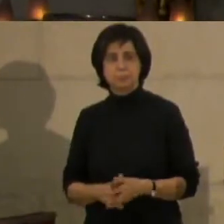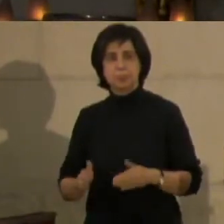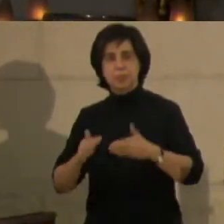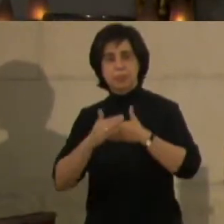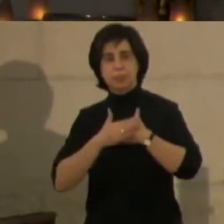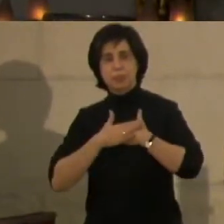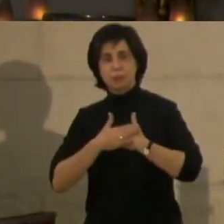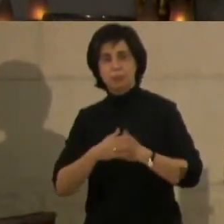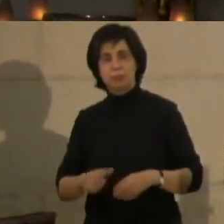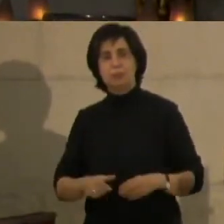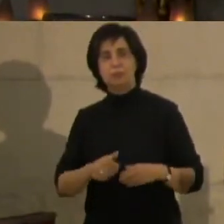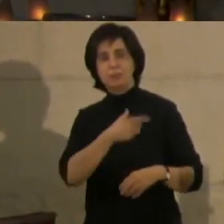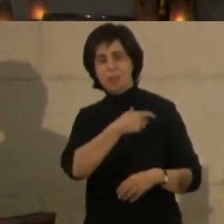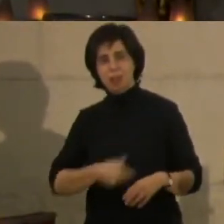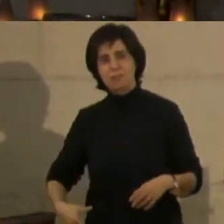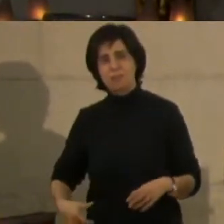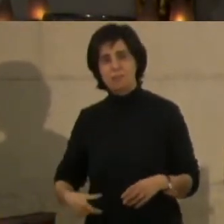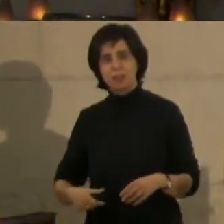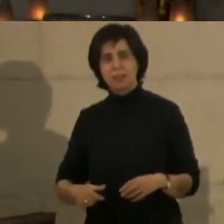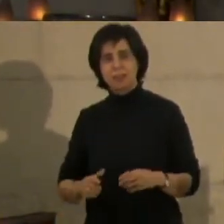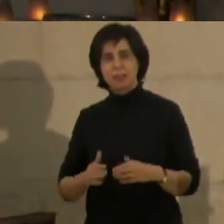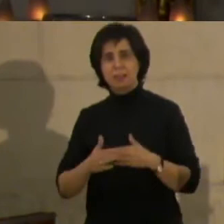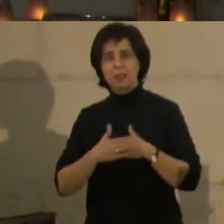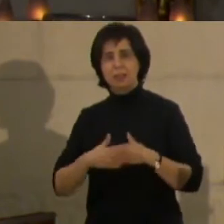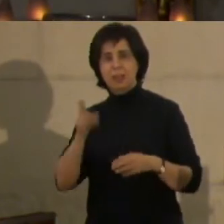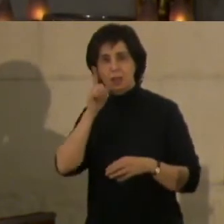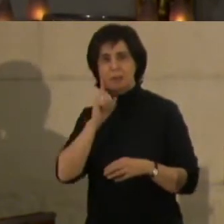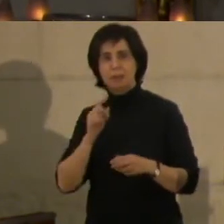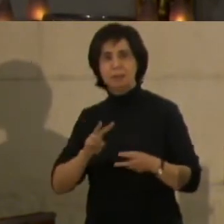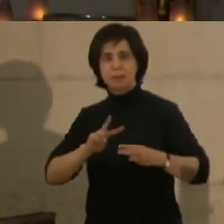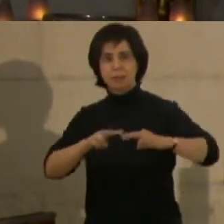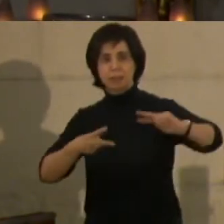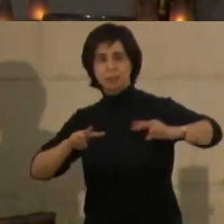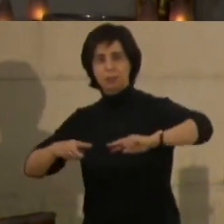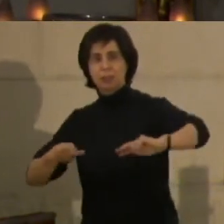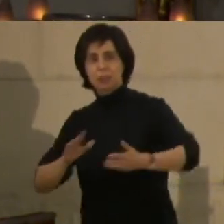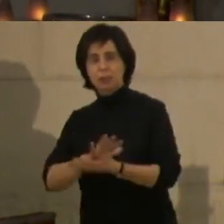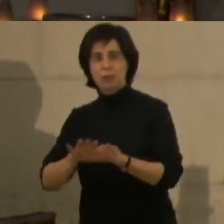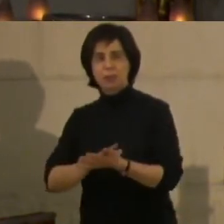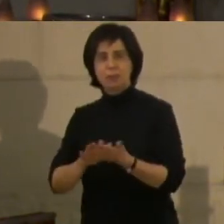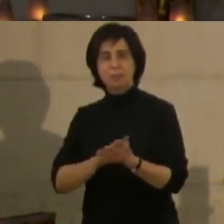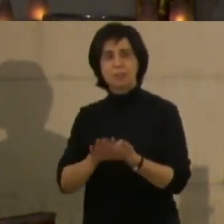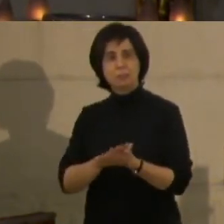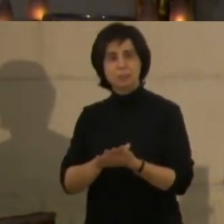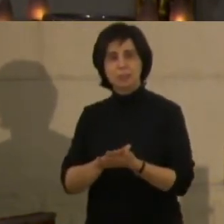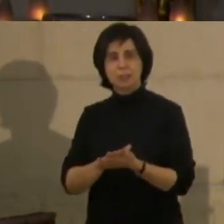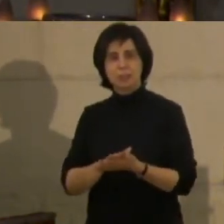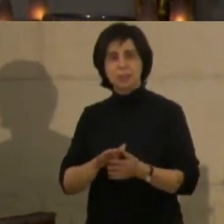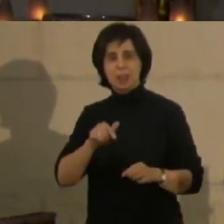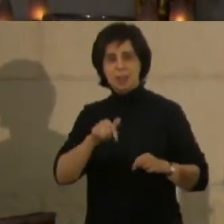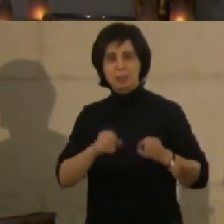Querido diácono, querida hermana, que traduces en el lenguaje de signos